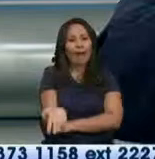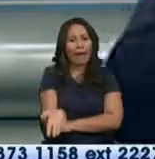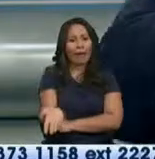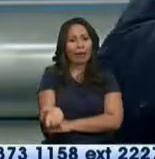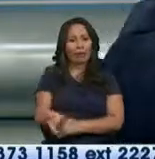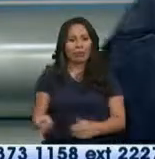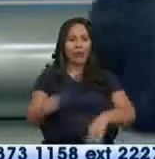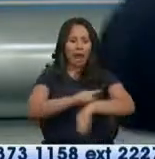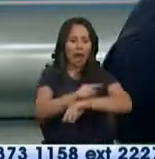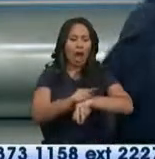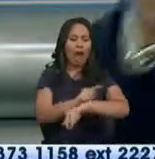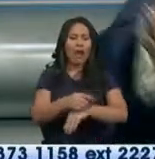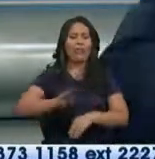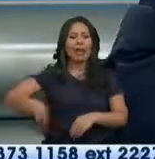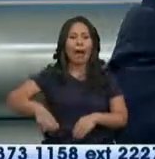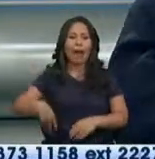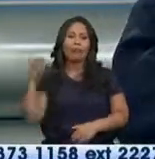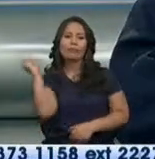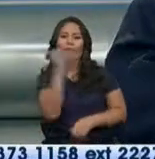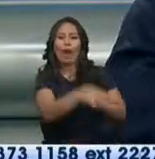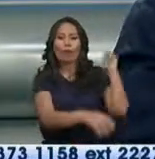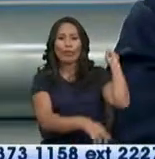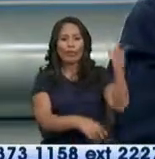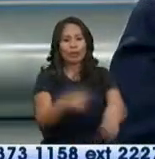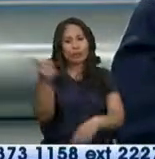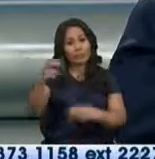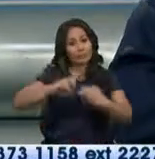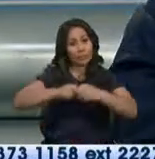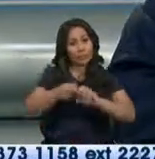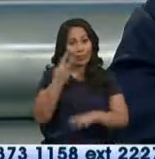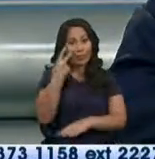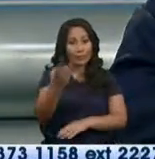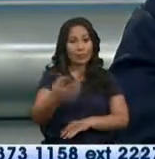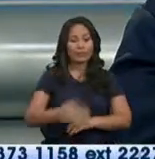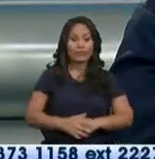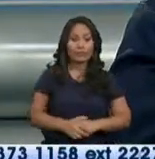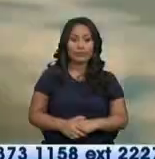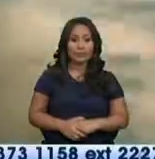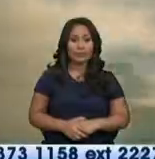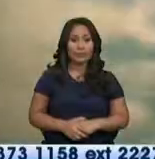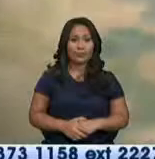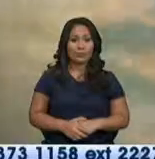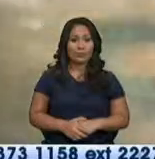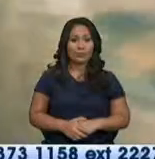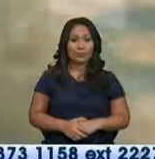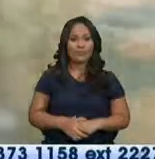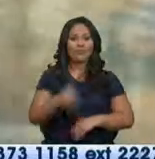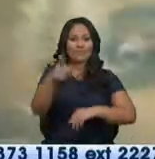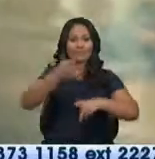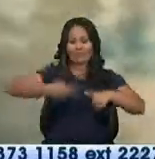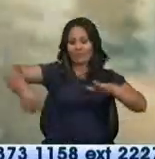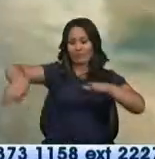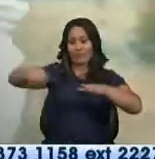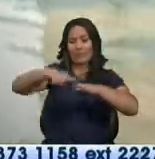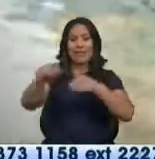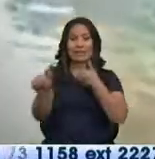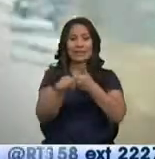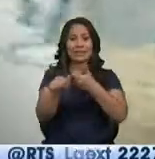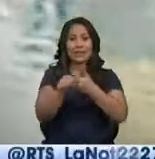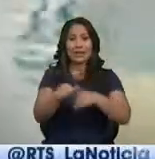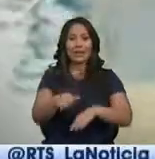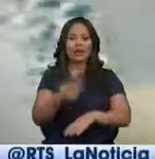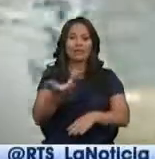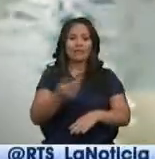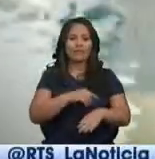a la hora que les da la gana y donde les da la gana. Y ahí están los problemas. Veamos. Zonas cercanas al estero salado son las